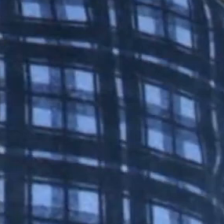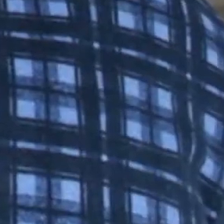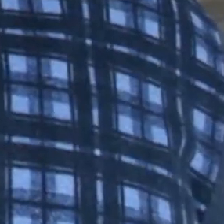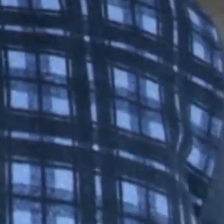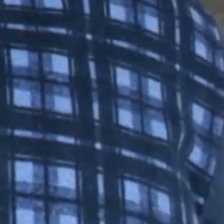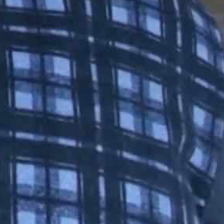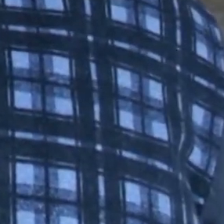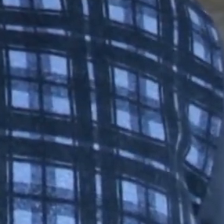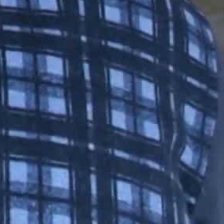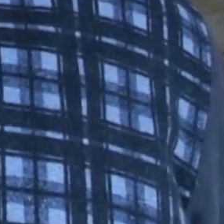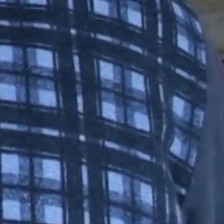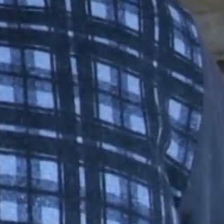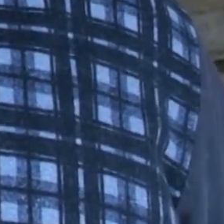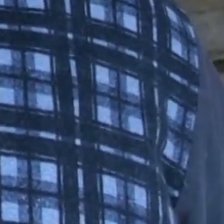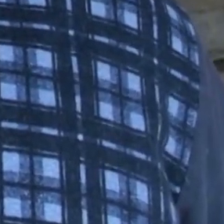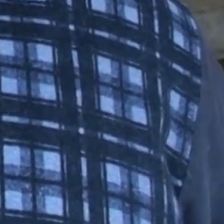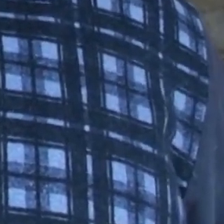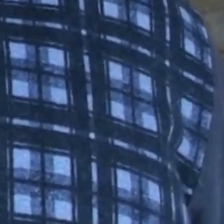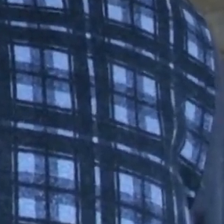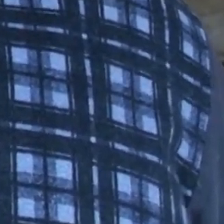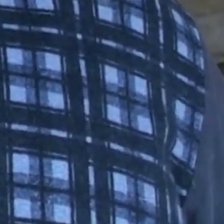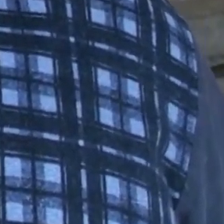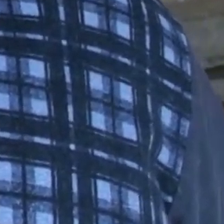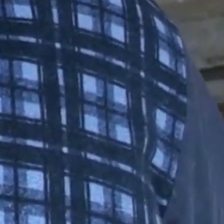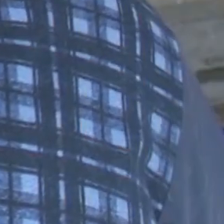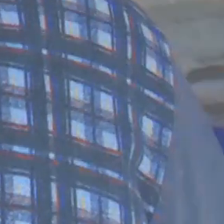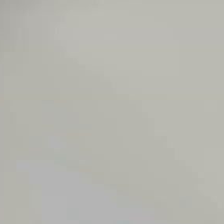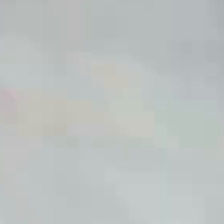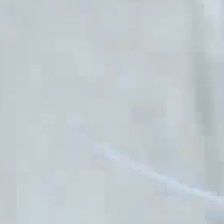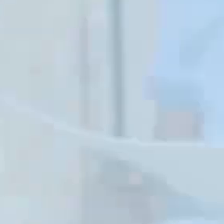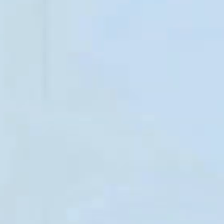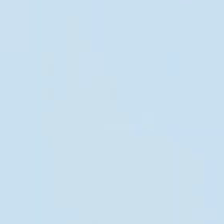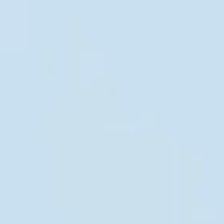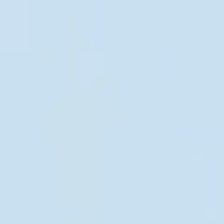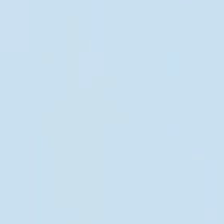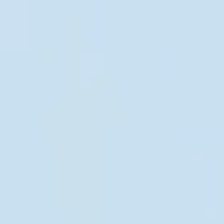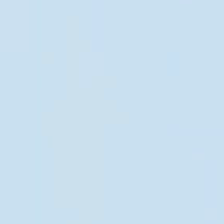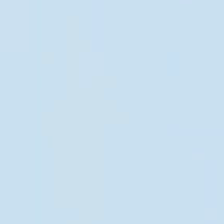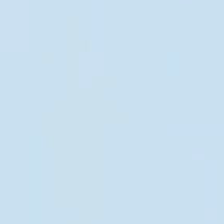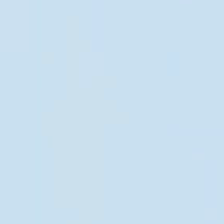Muchas gracias y Dios los bendiga a todos los que nos apoyan.